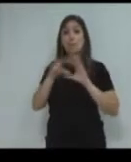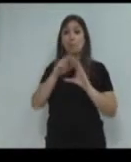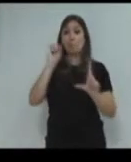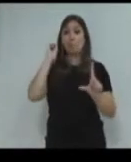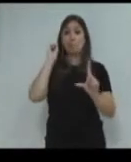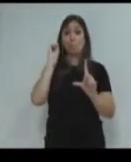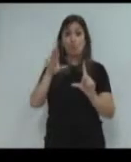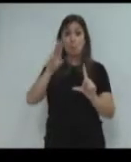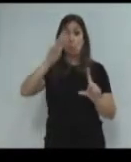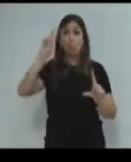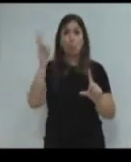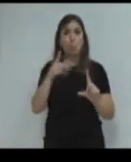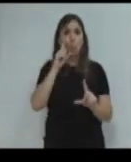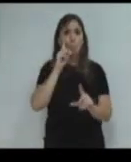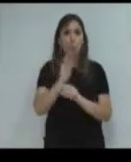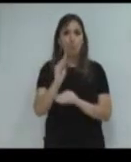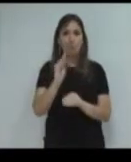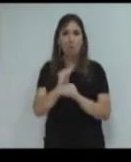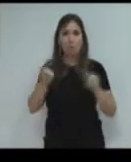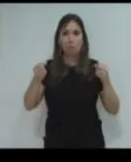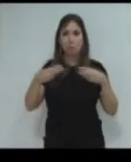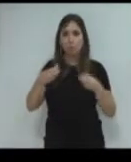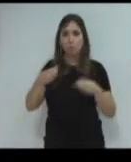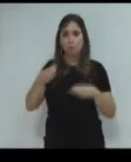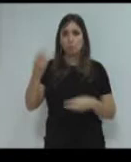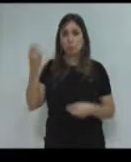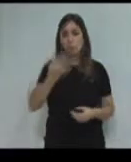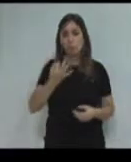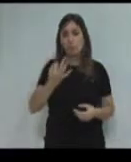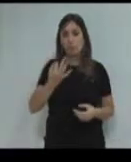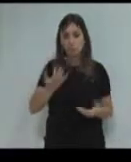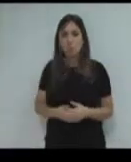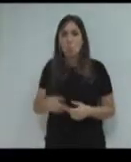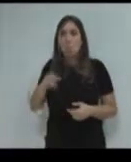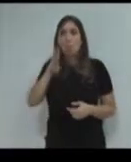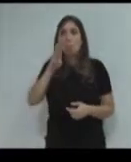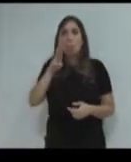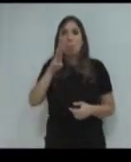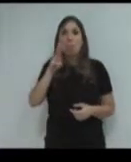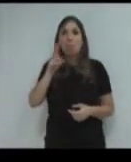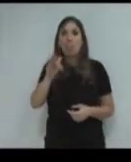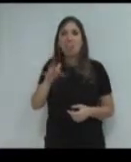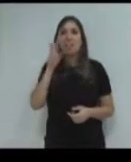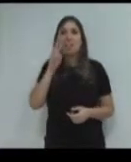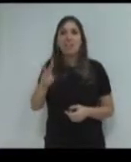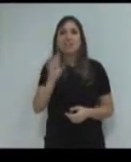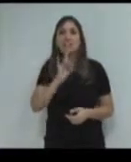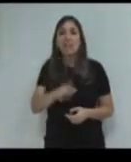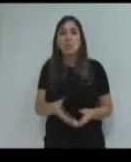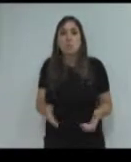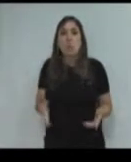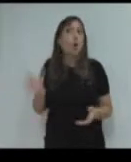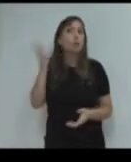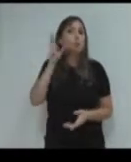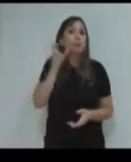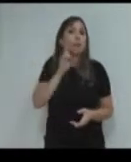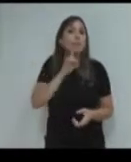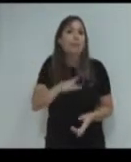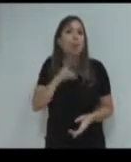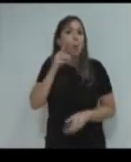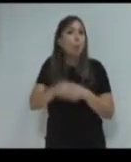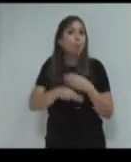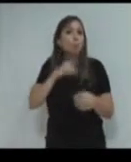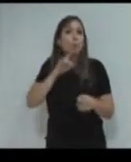que tener pendiente que esté subtitulado, por ejemplo, porque tú no sabes ese PDF quién lo va a ver, escuchar o